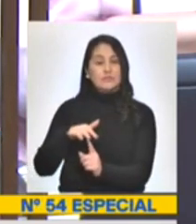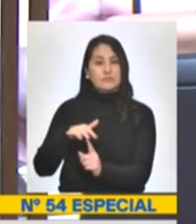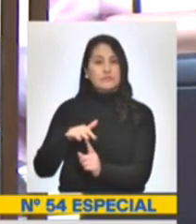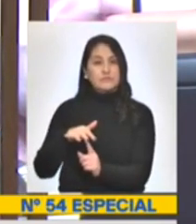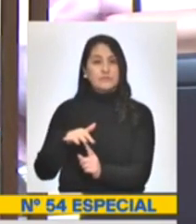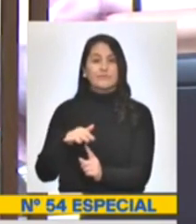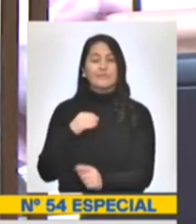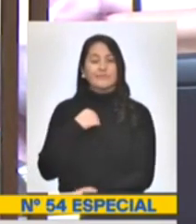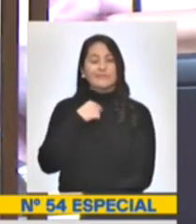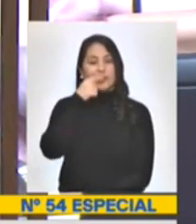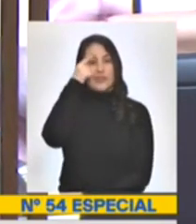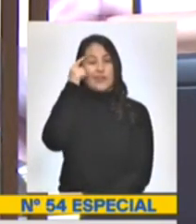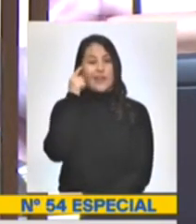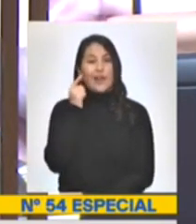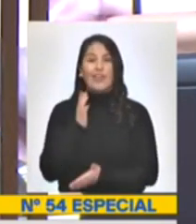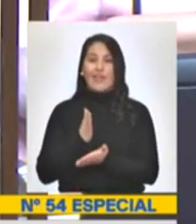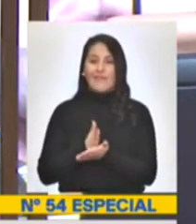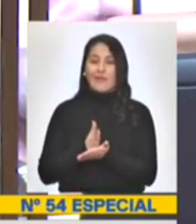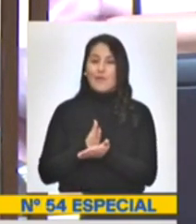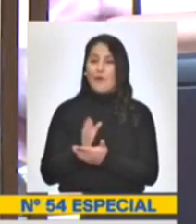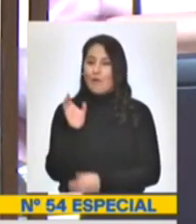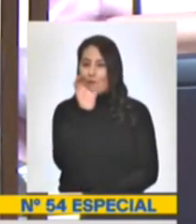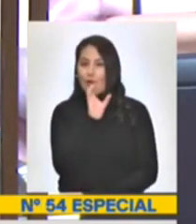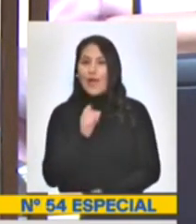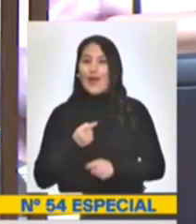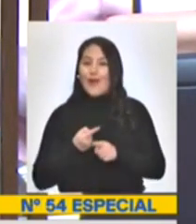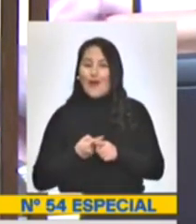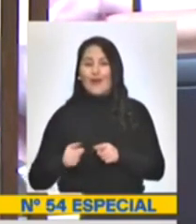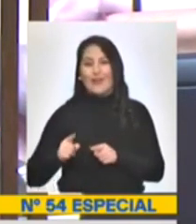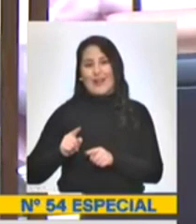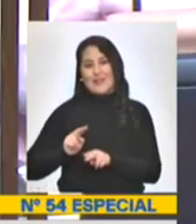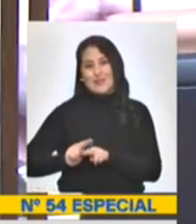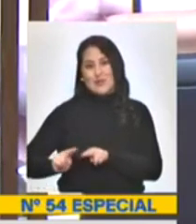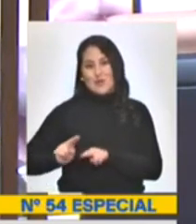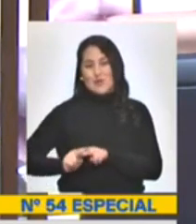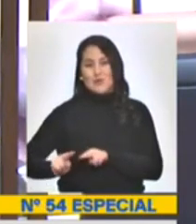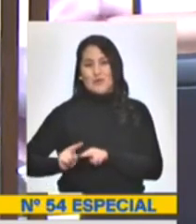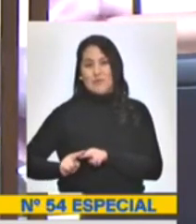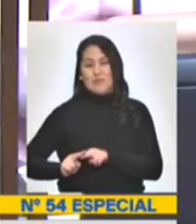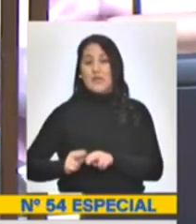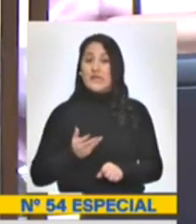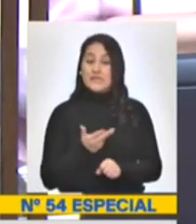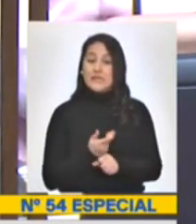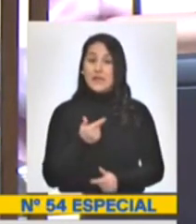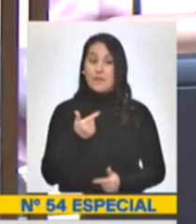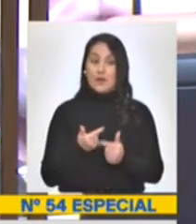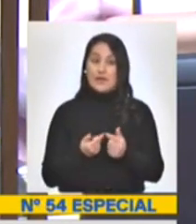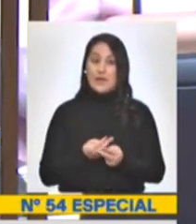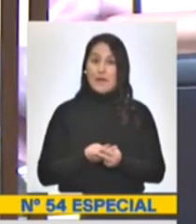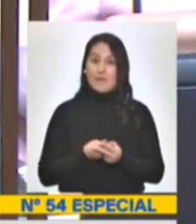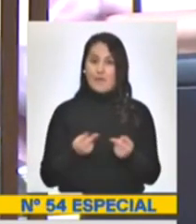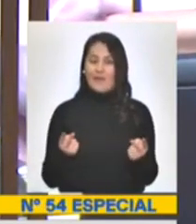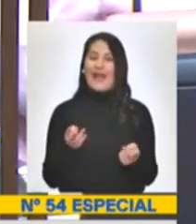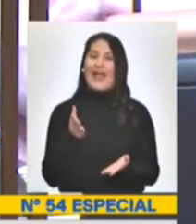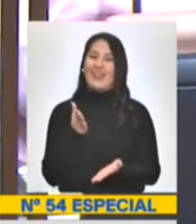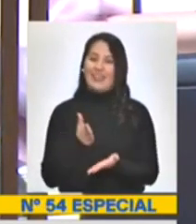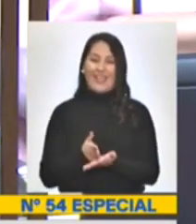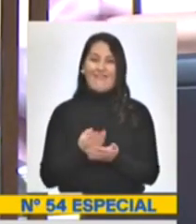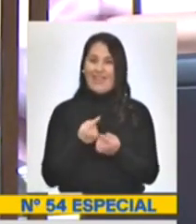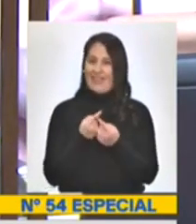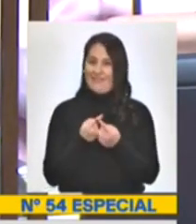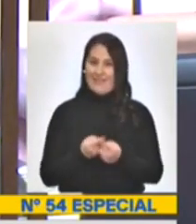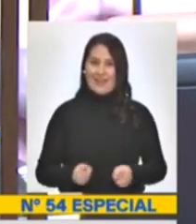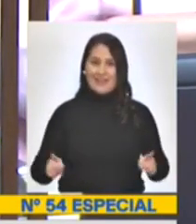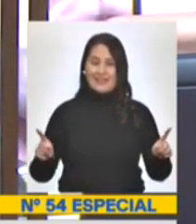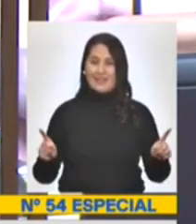yo creo que tenemos que buscar caminos distintos. Incluso si hay políticas públicas, tendrían que ser diferentes.